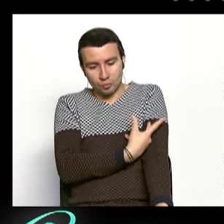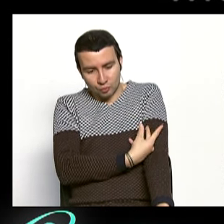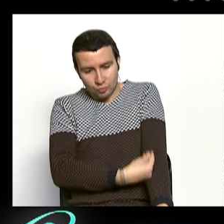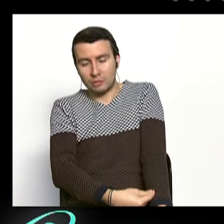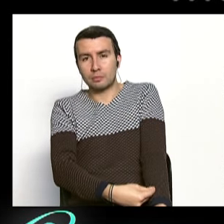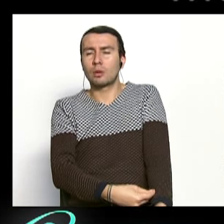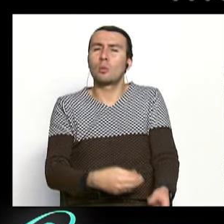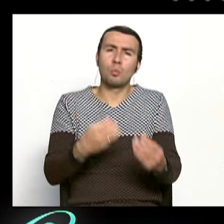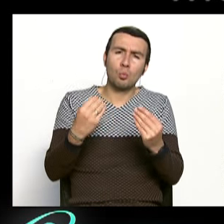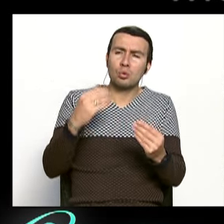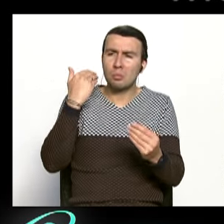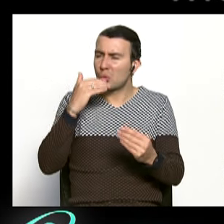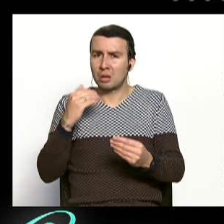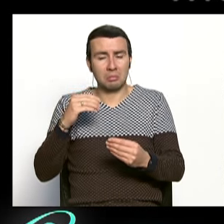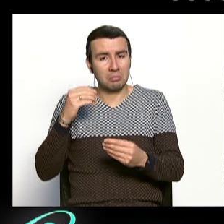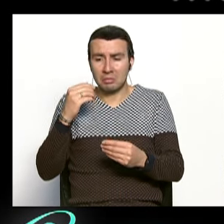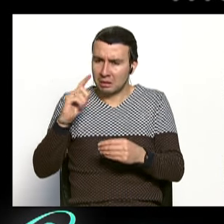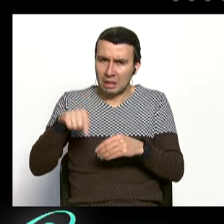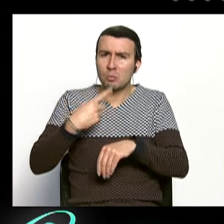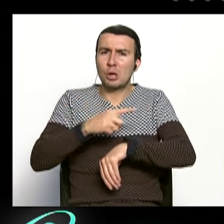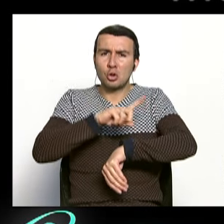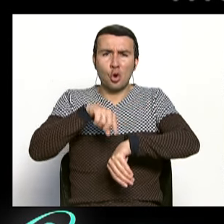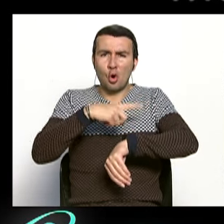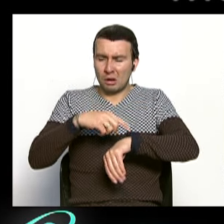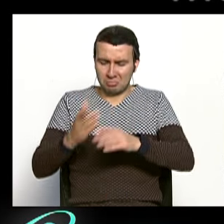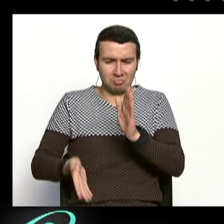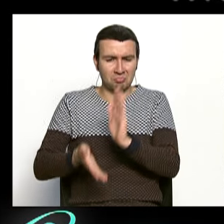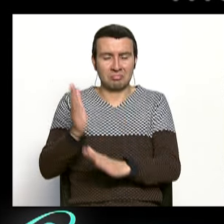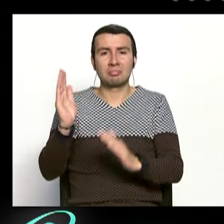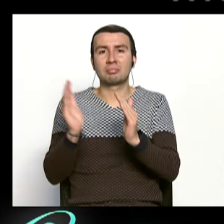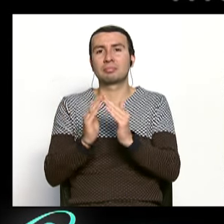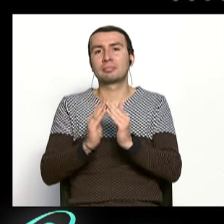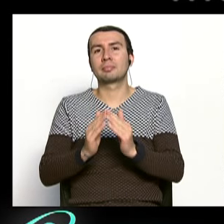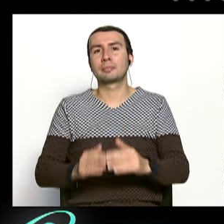mayoría de las pacientes son dadas de alta pocas horas después del